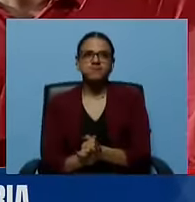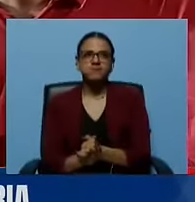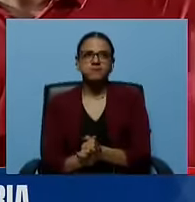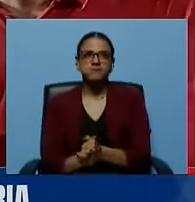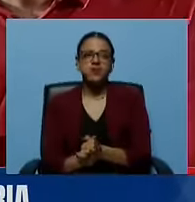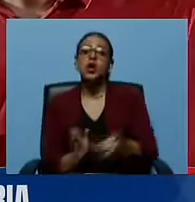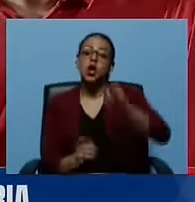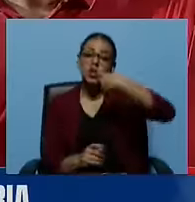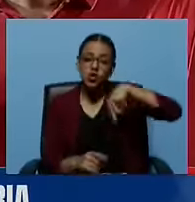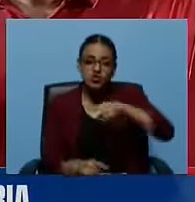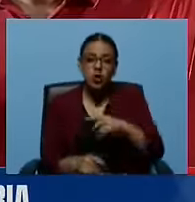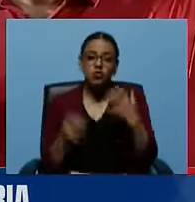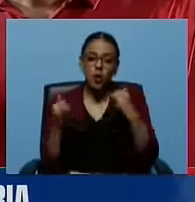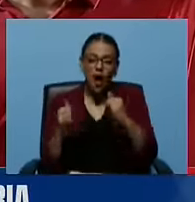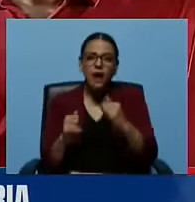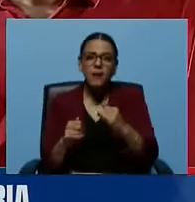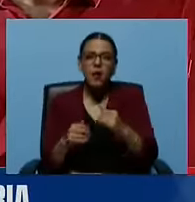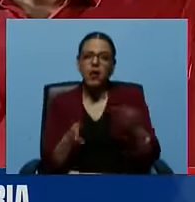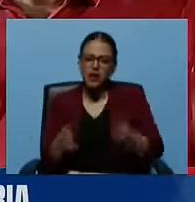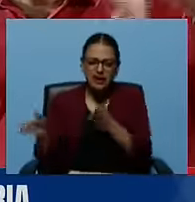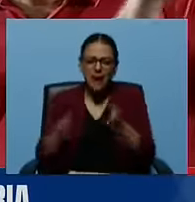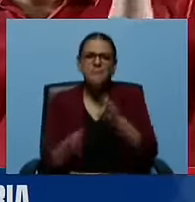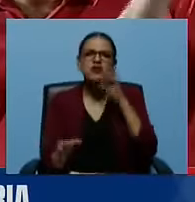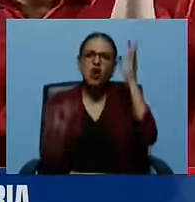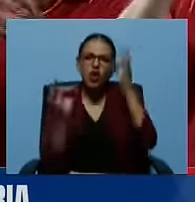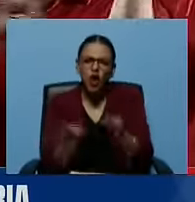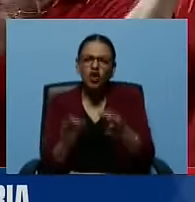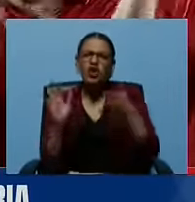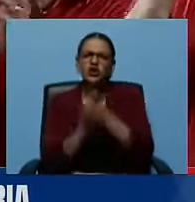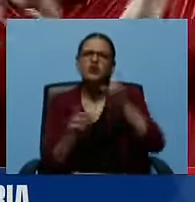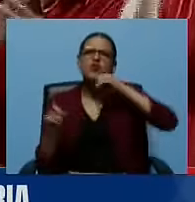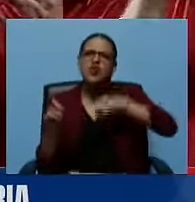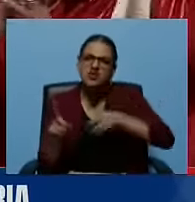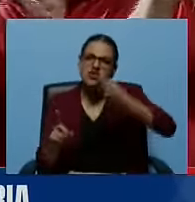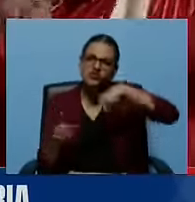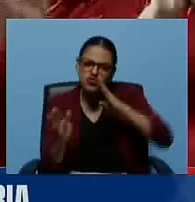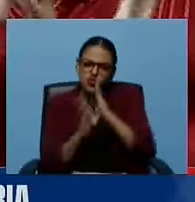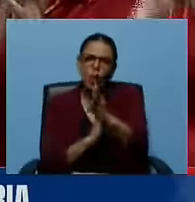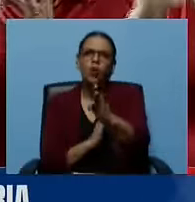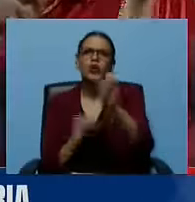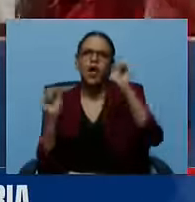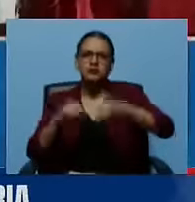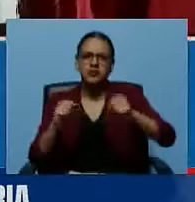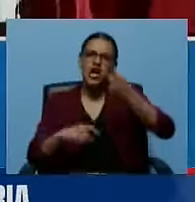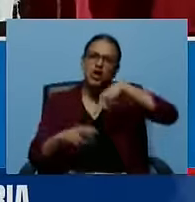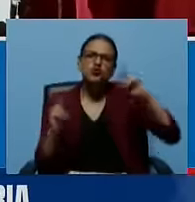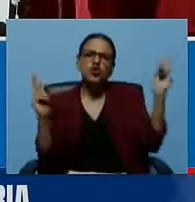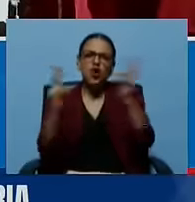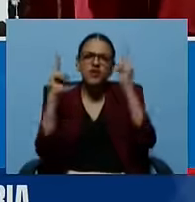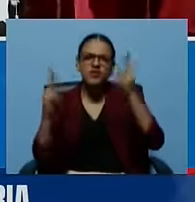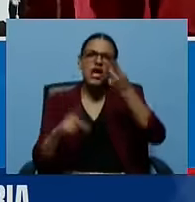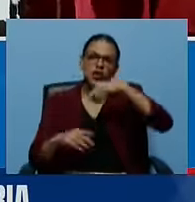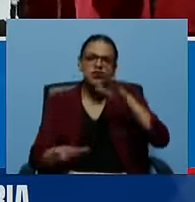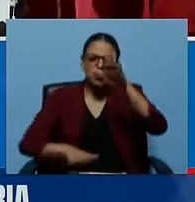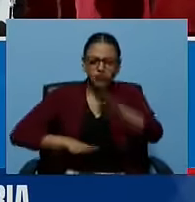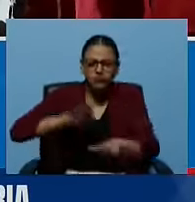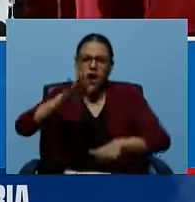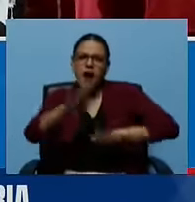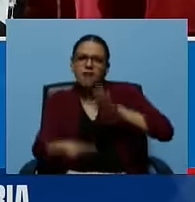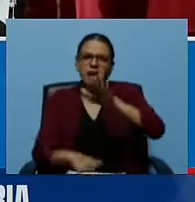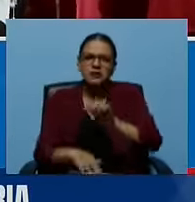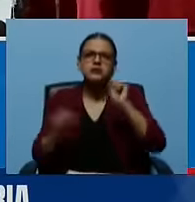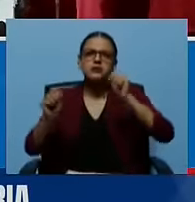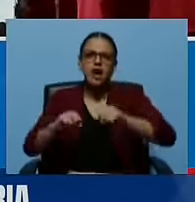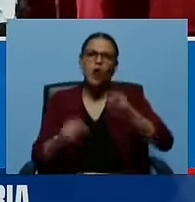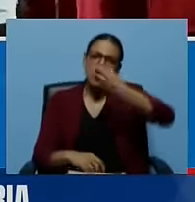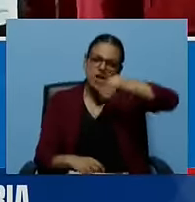estamos del lado correcto de la historia, estamos victoriosos y avanzando,